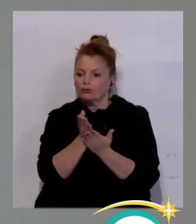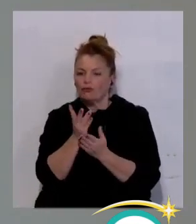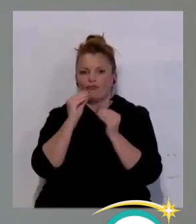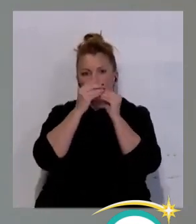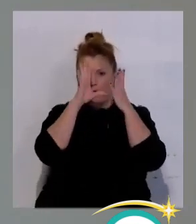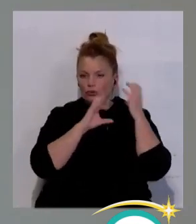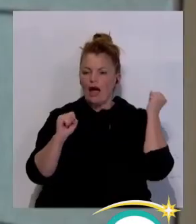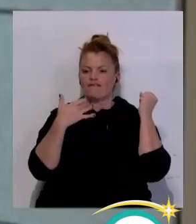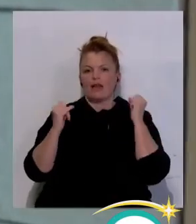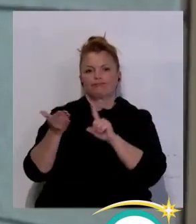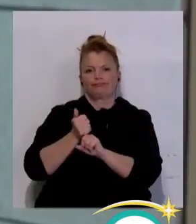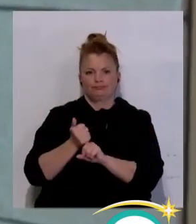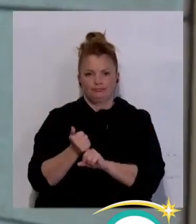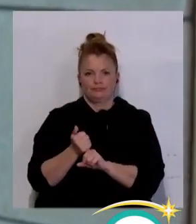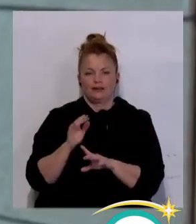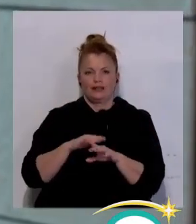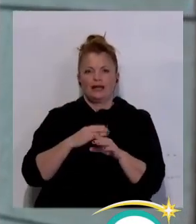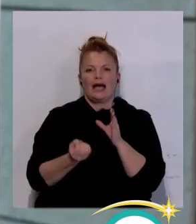al final lo detectamos, ¿no? Se han creado